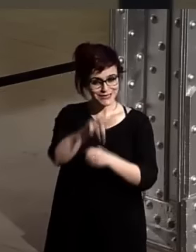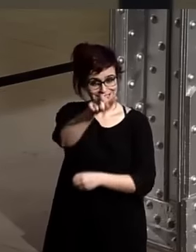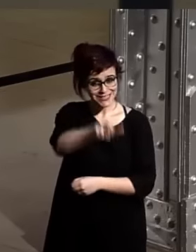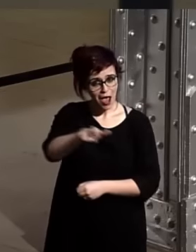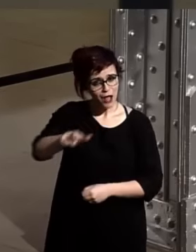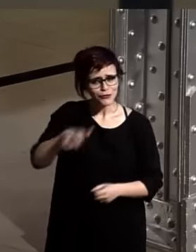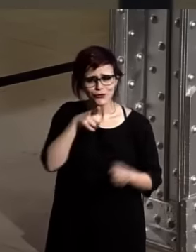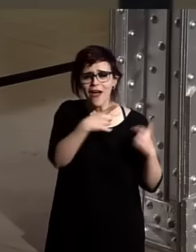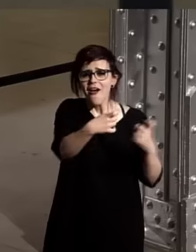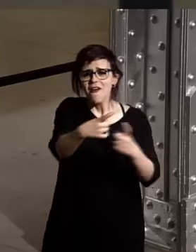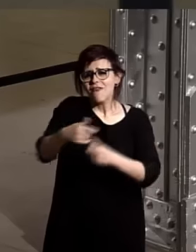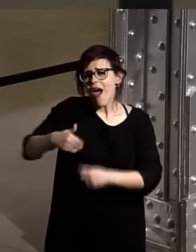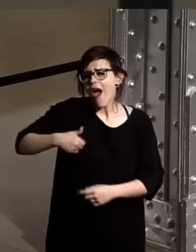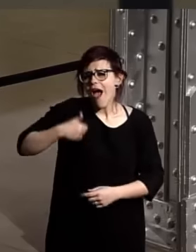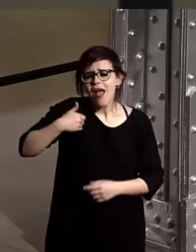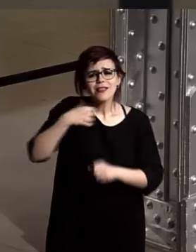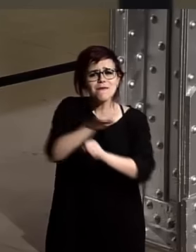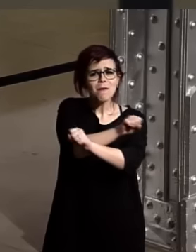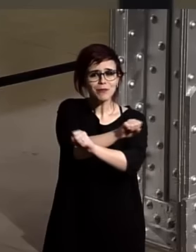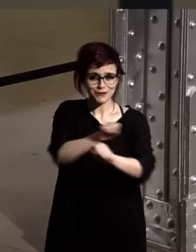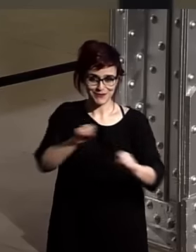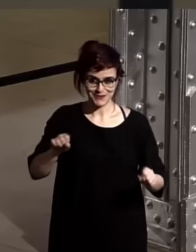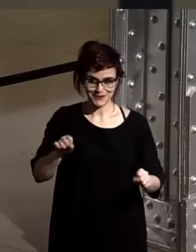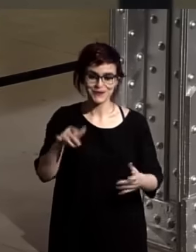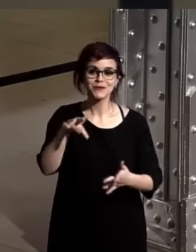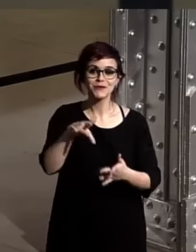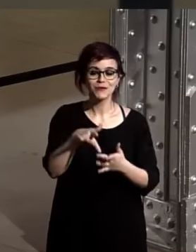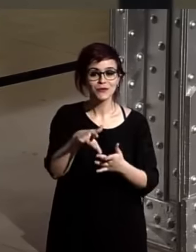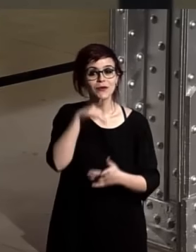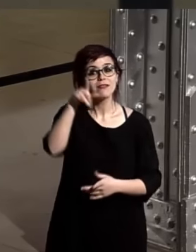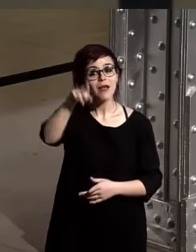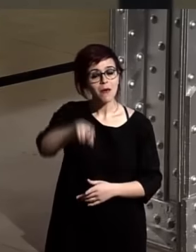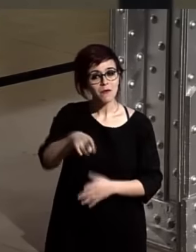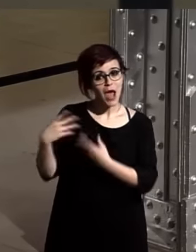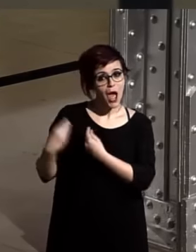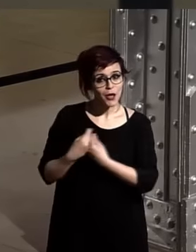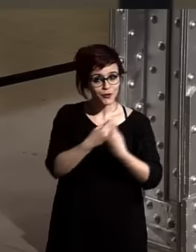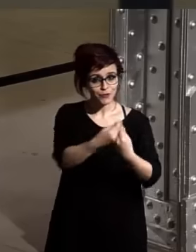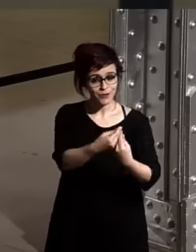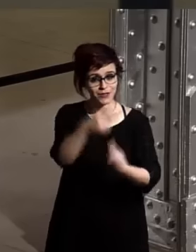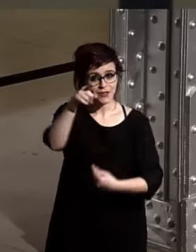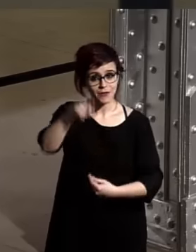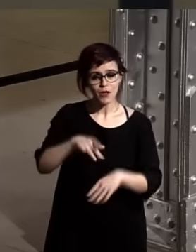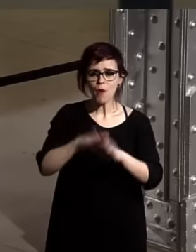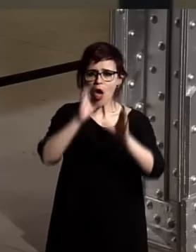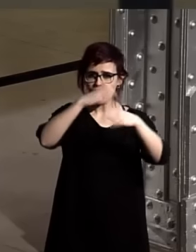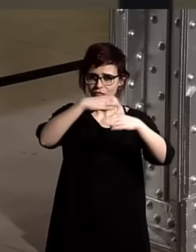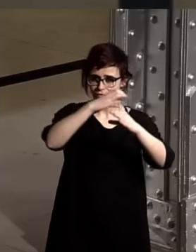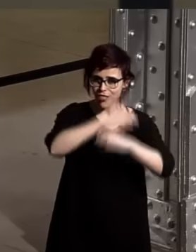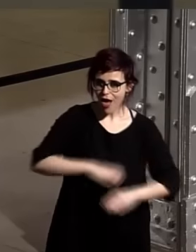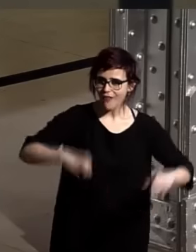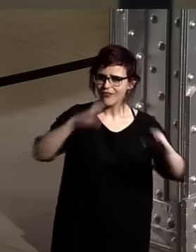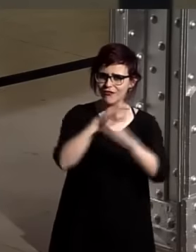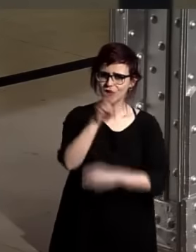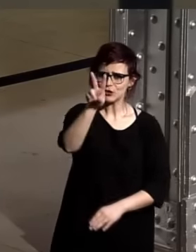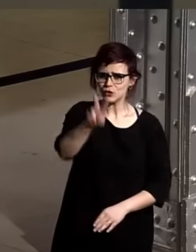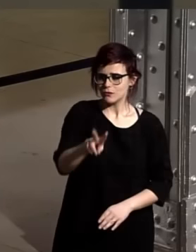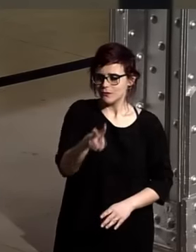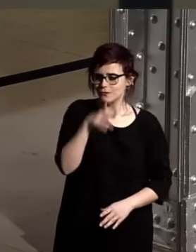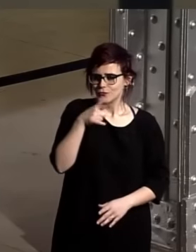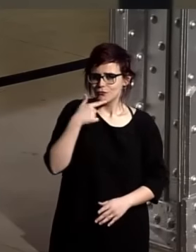no faltan ninguna semana y también tenemos con nosotros a dos científicos de primerísima